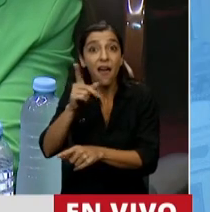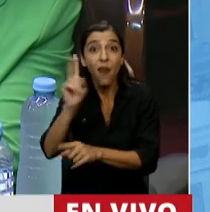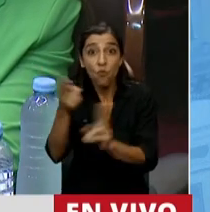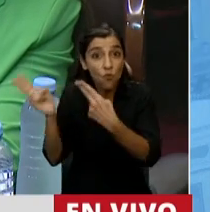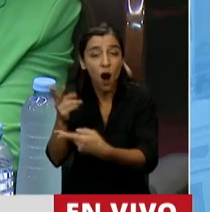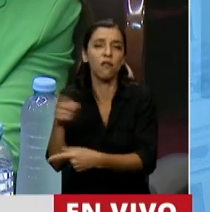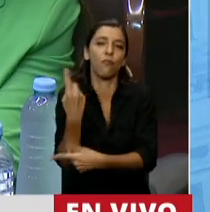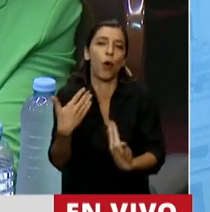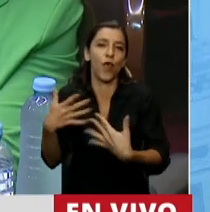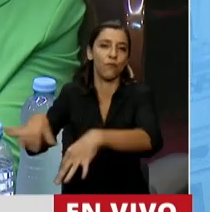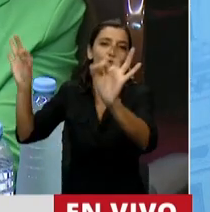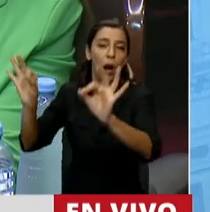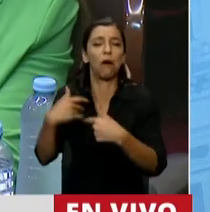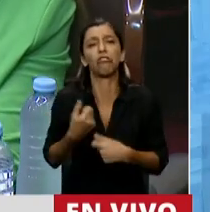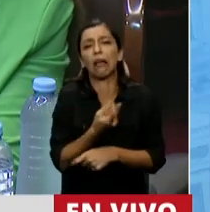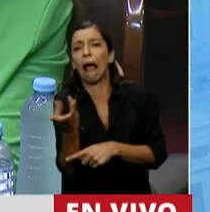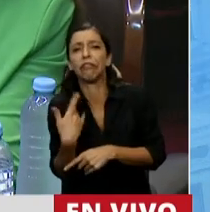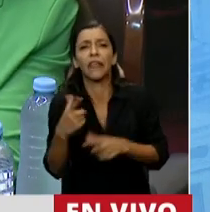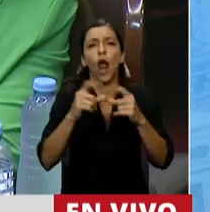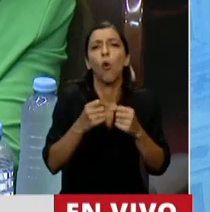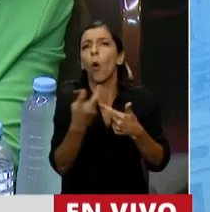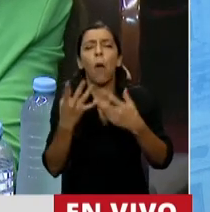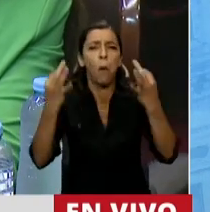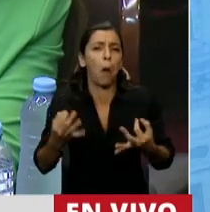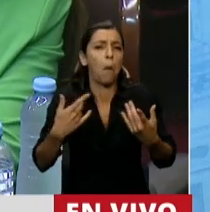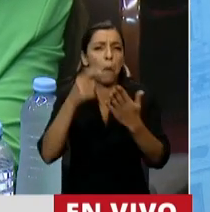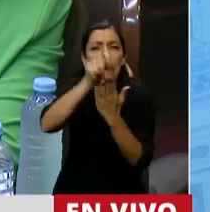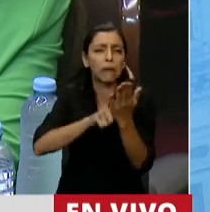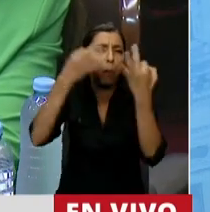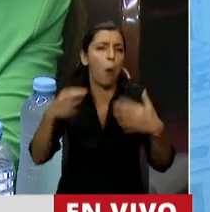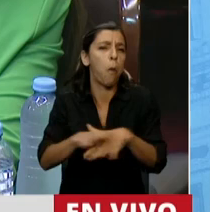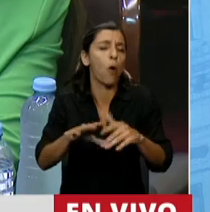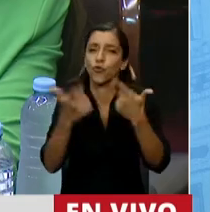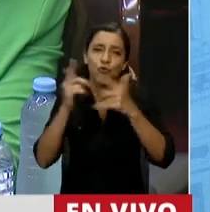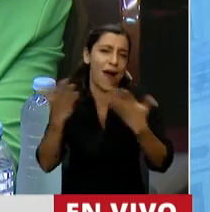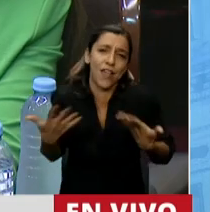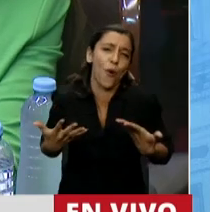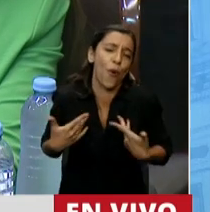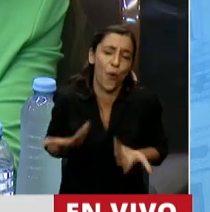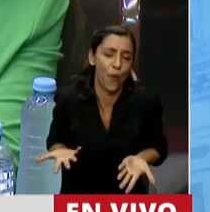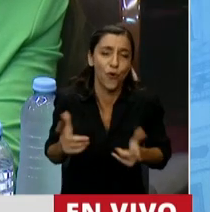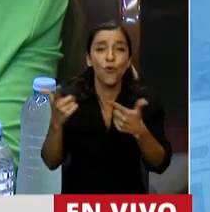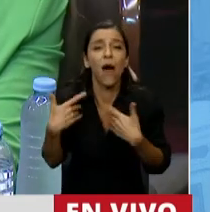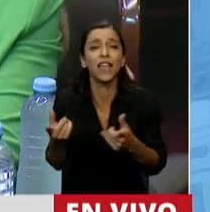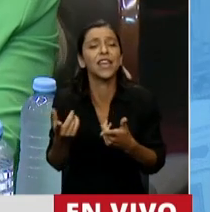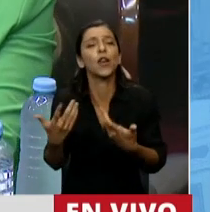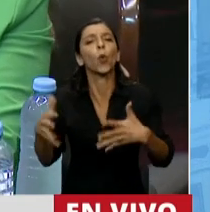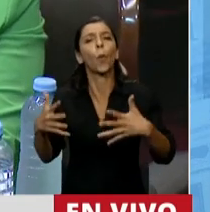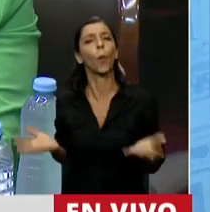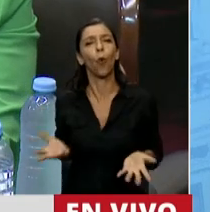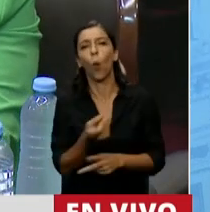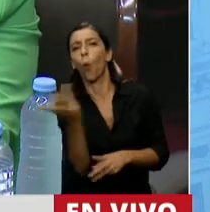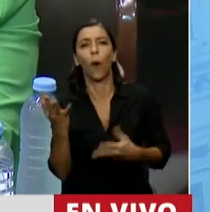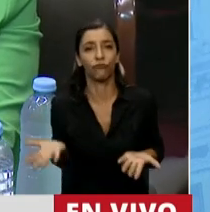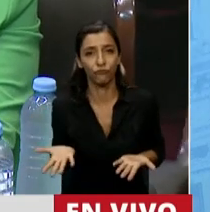falta hacer números, no hace falta tener estadísticas que por otro lado no las tenemos, sino lo que hace falta es tener un poco de